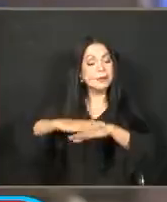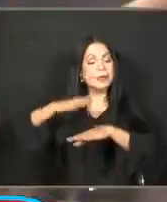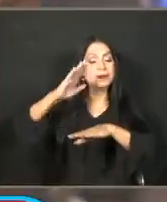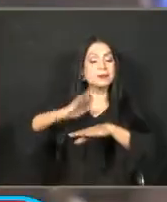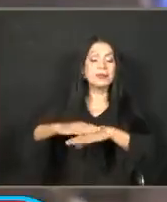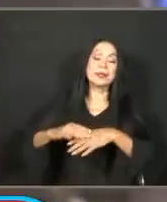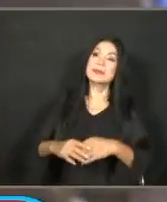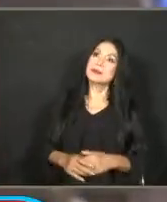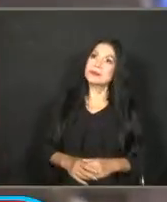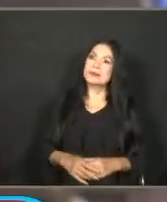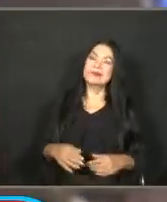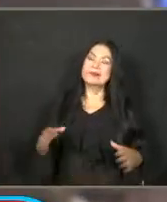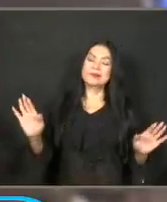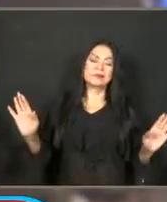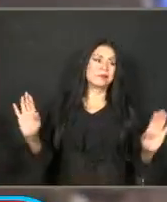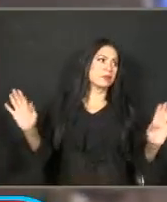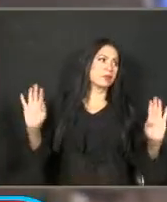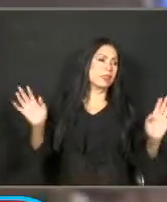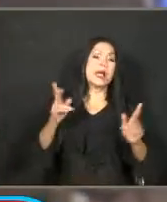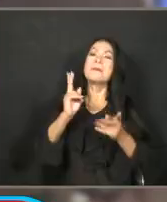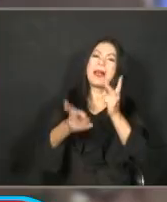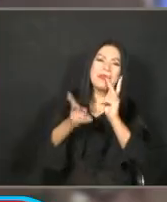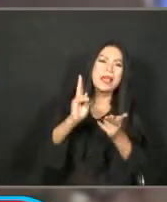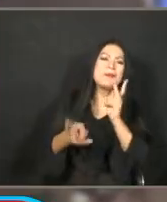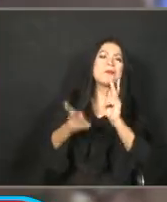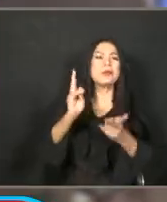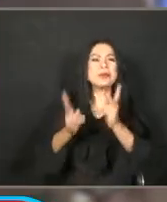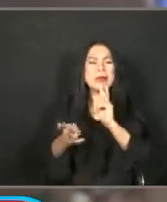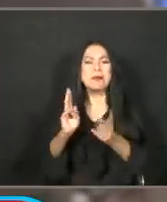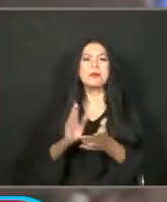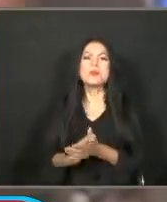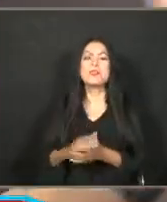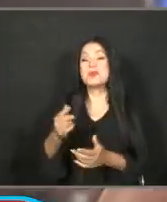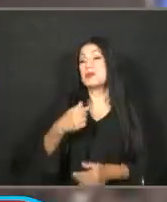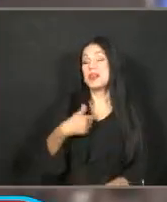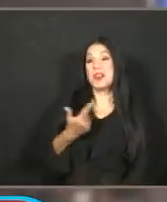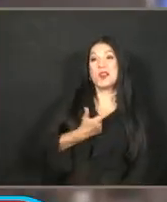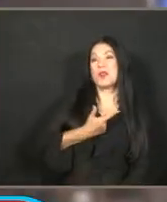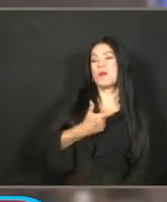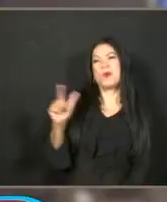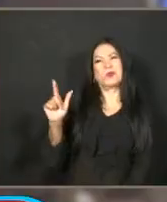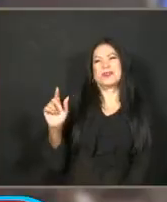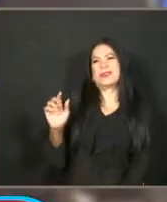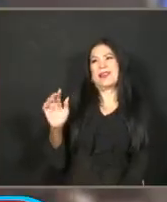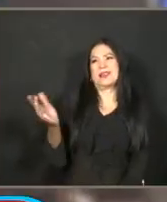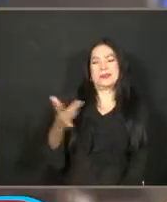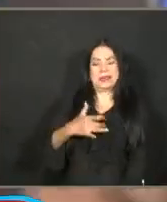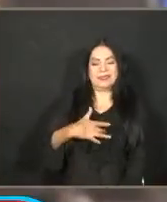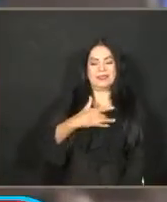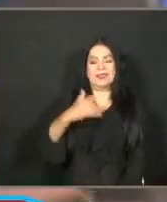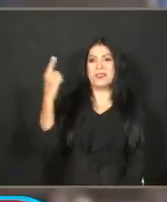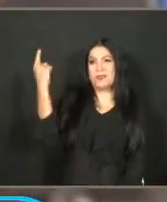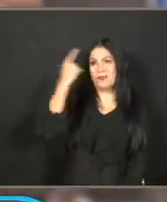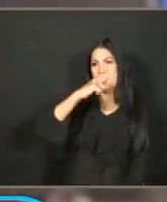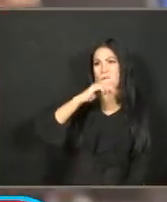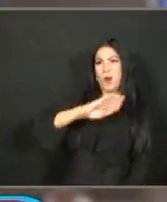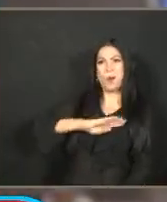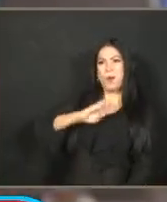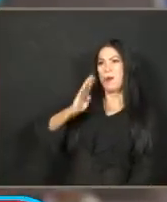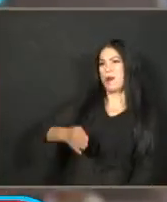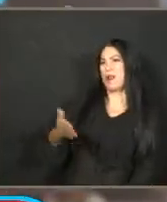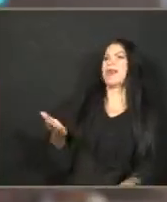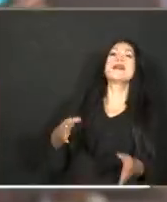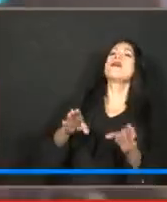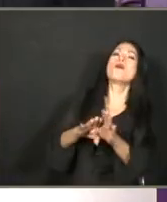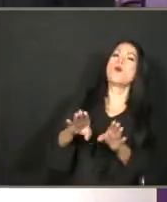empezar con eso entablar entablar esa plática yo tiempo tela desviaba y por el viaje de robben el día que yo me muera yo